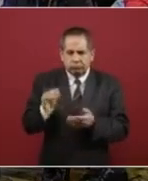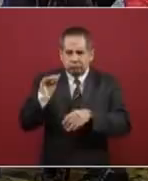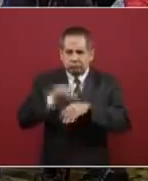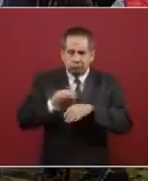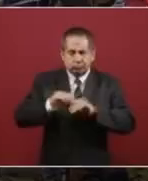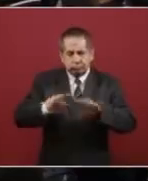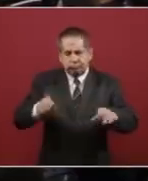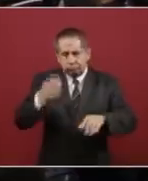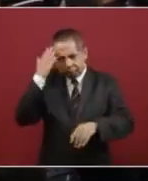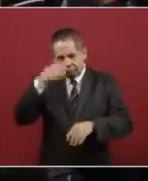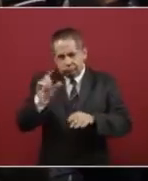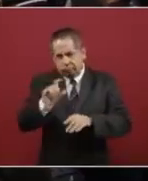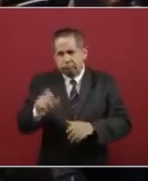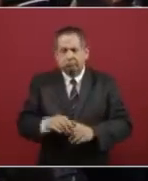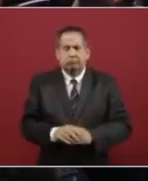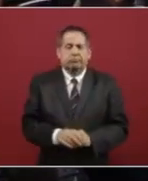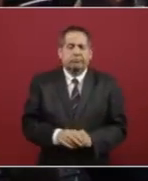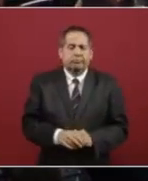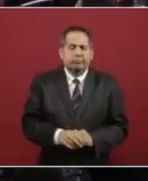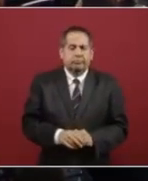mandando. Vamos